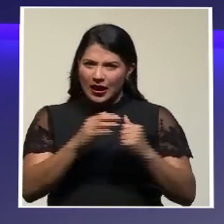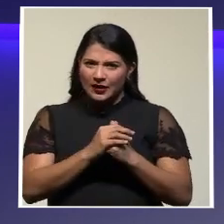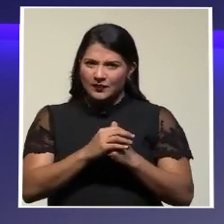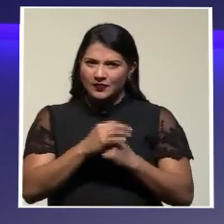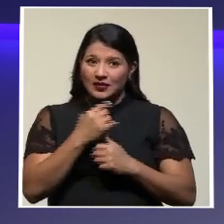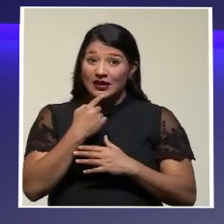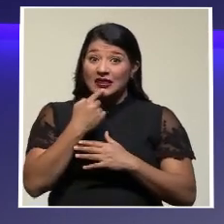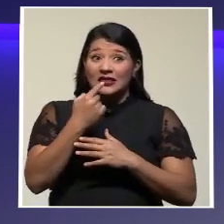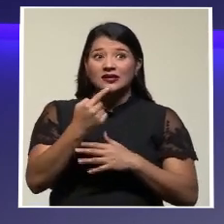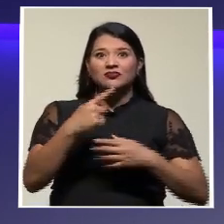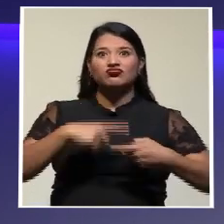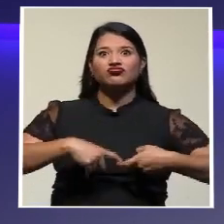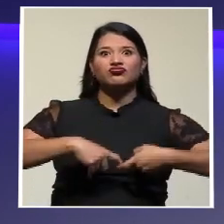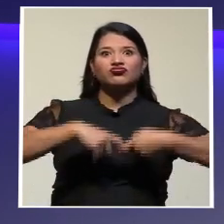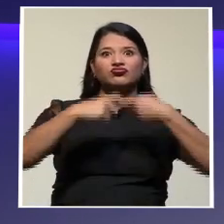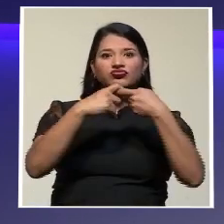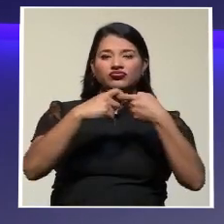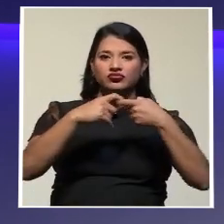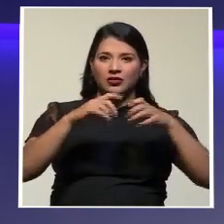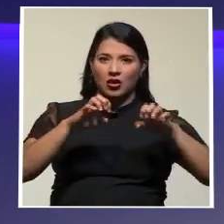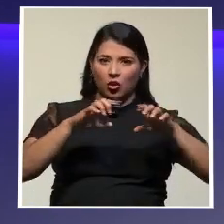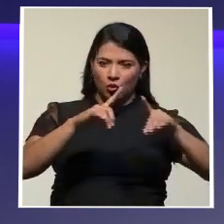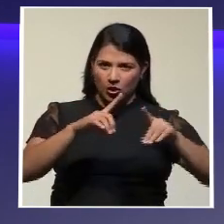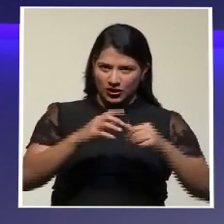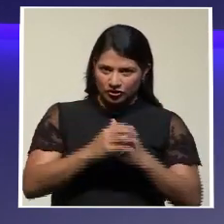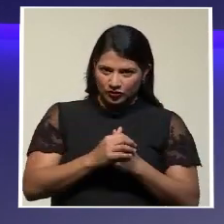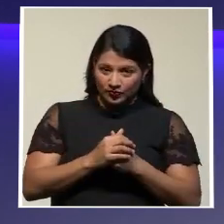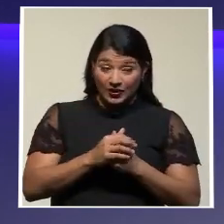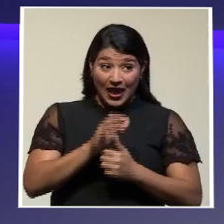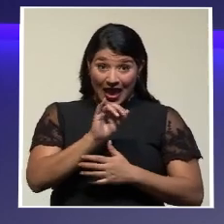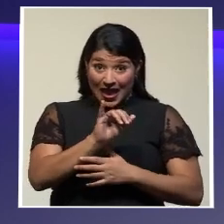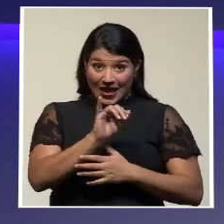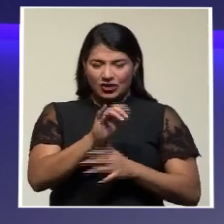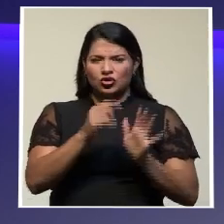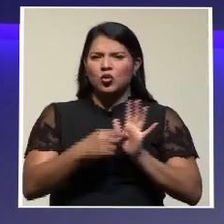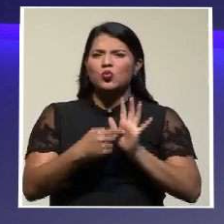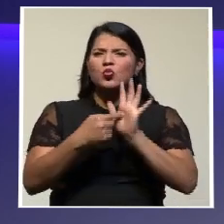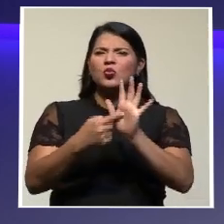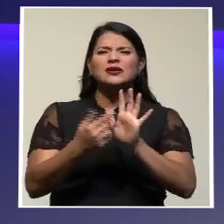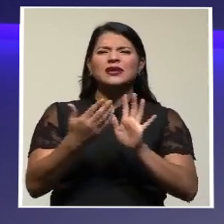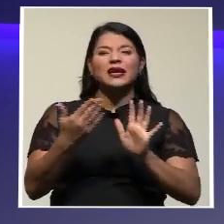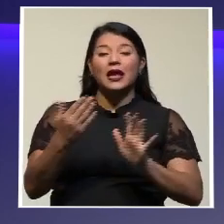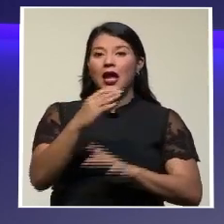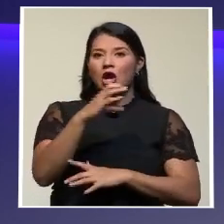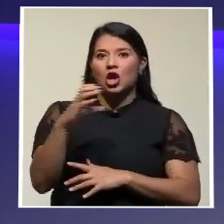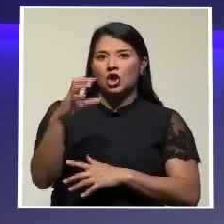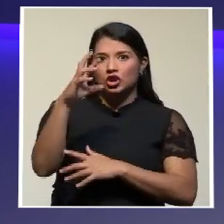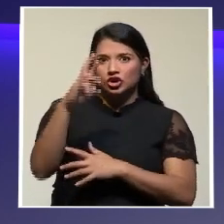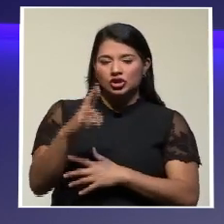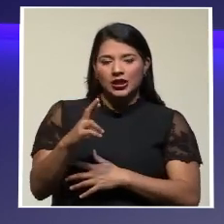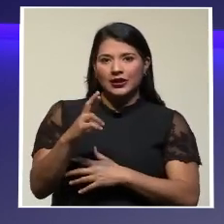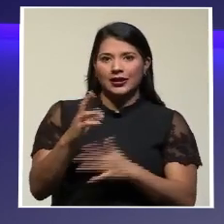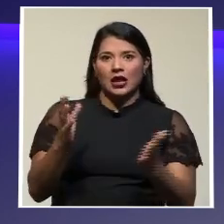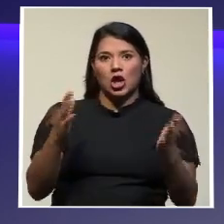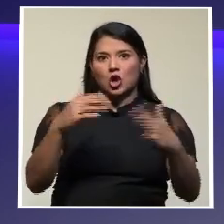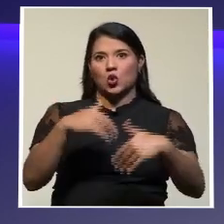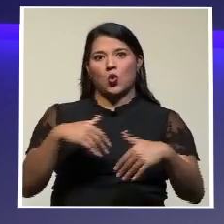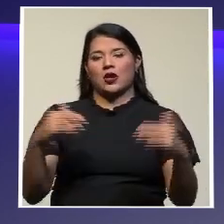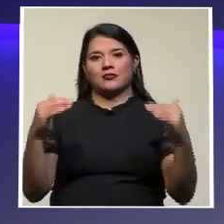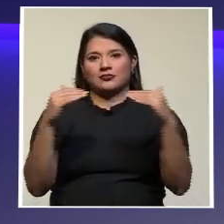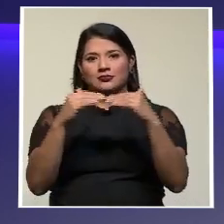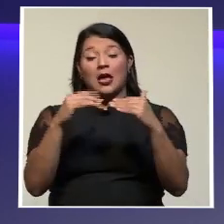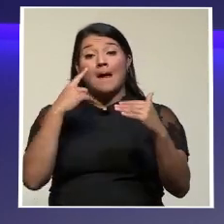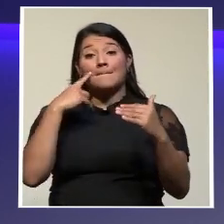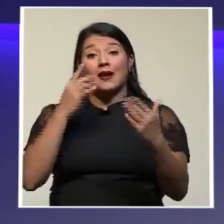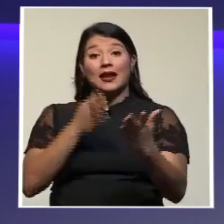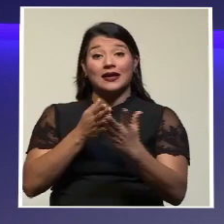apagón educativo. El informe revela que en el país existe una tremenda inequidad en el acceso